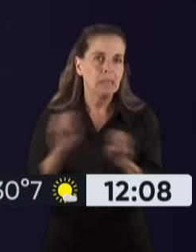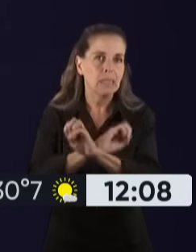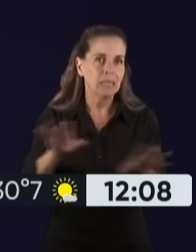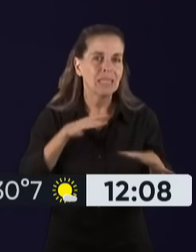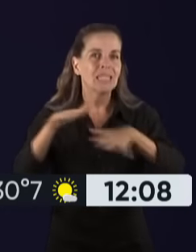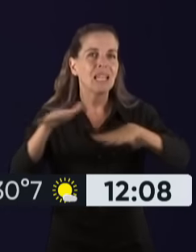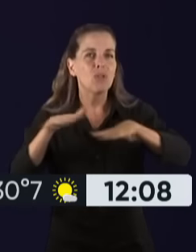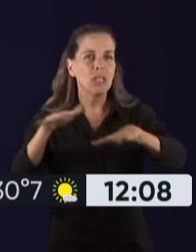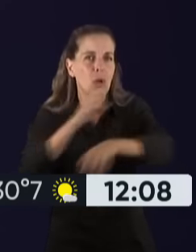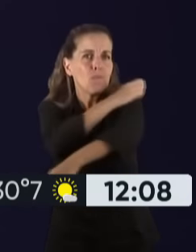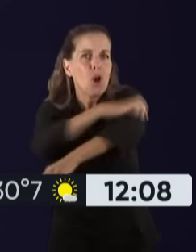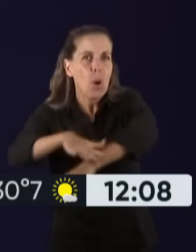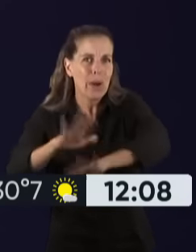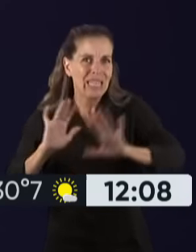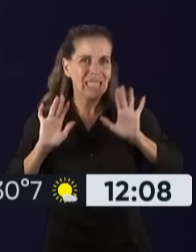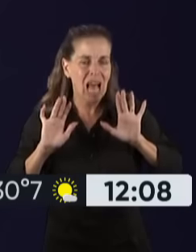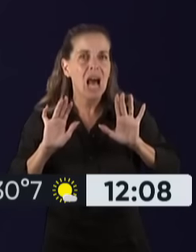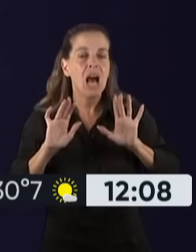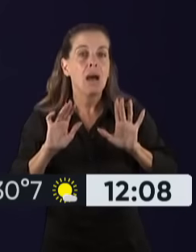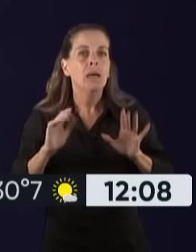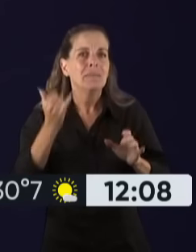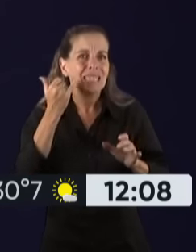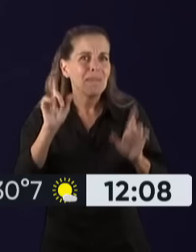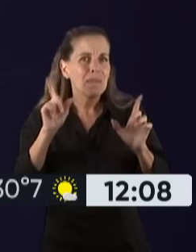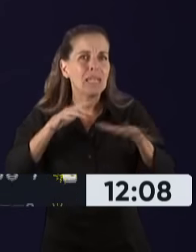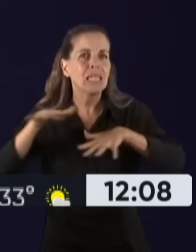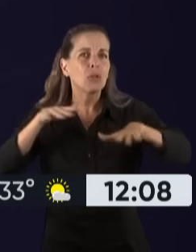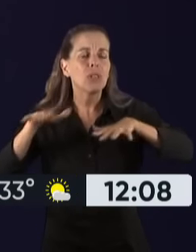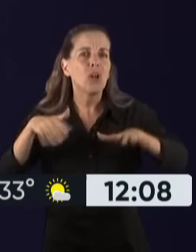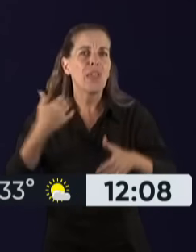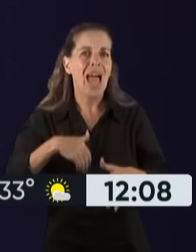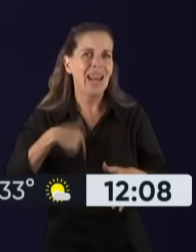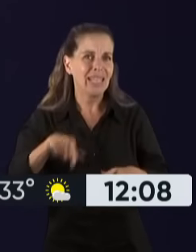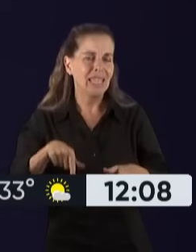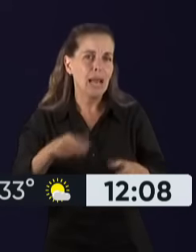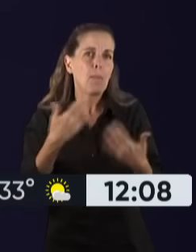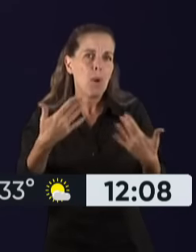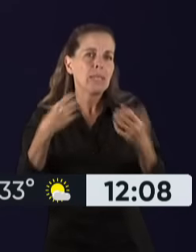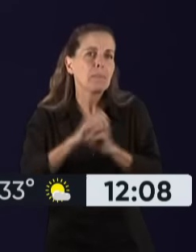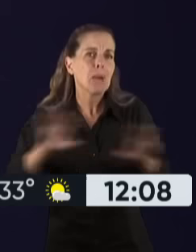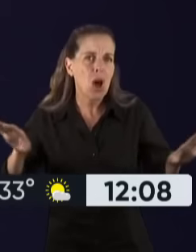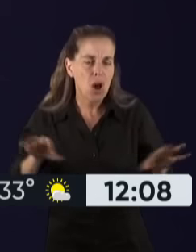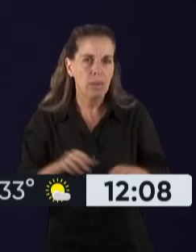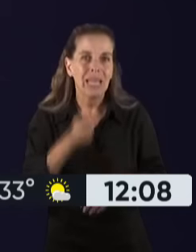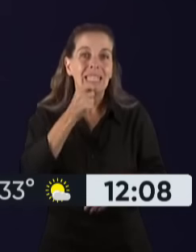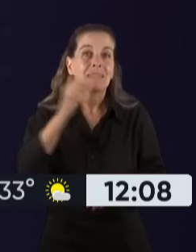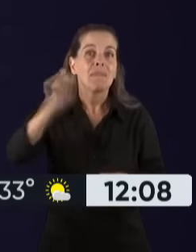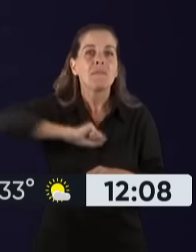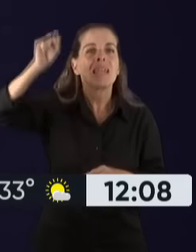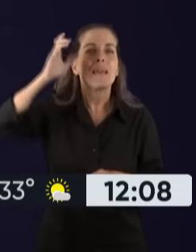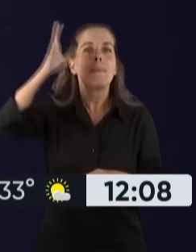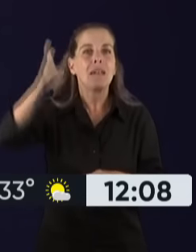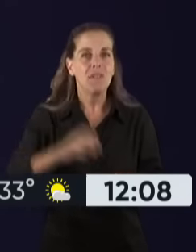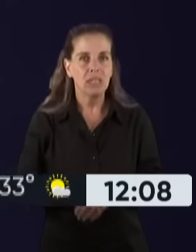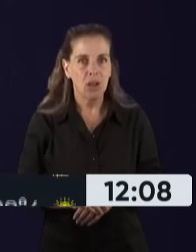mayúscula para la ya problemática Argentina que estamos que estamos atravesando mientras